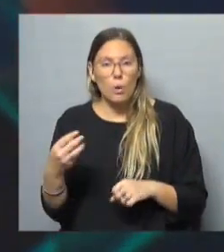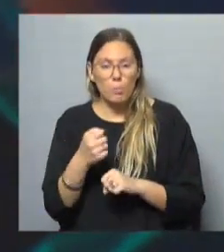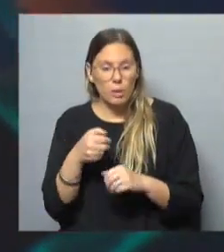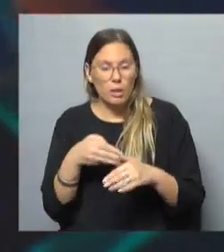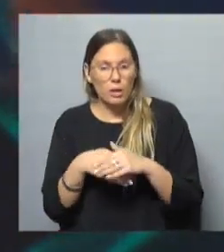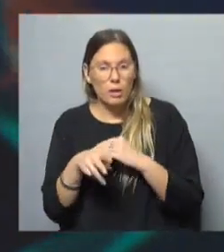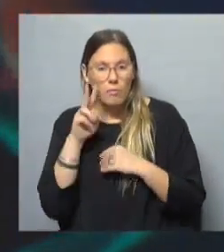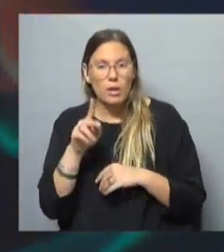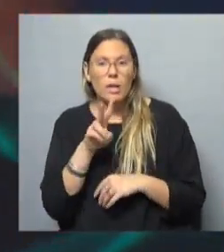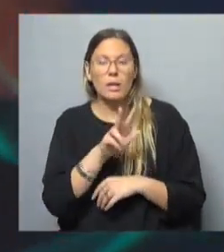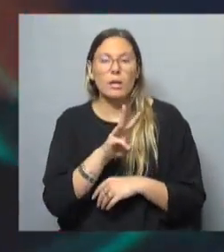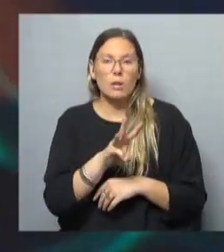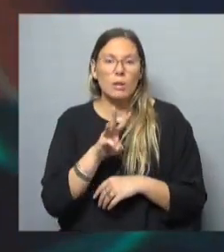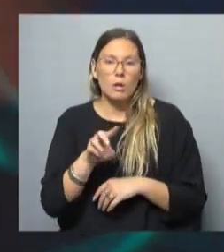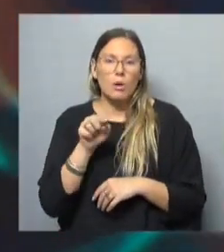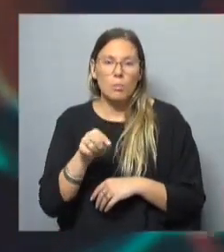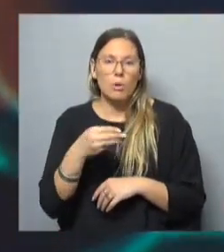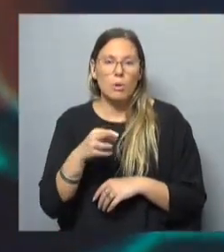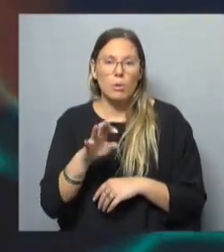que es